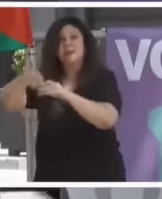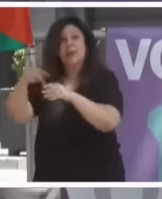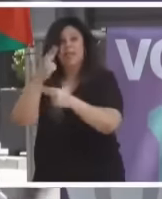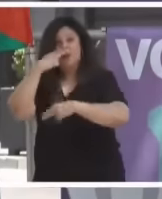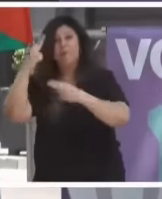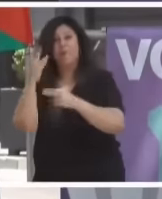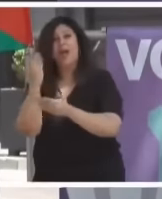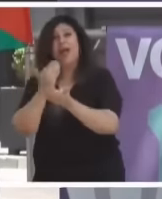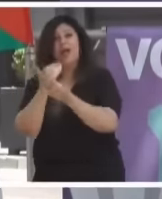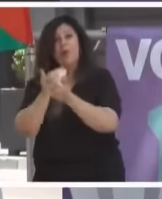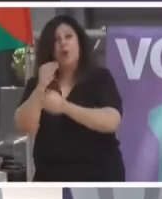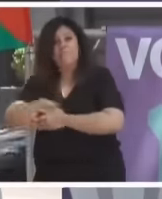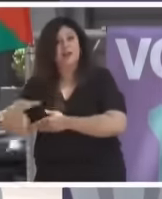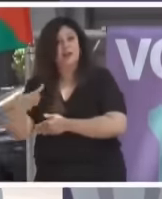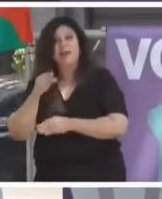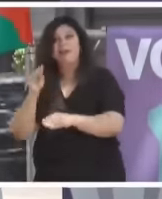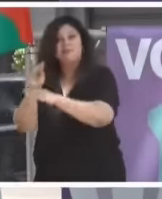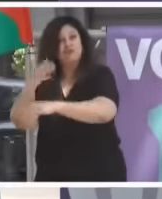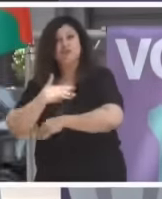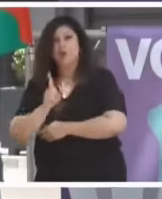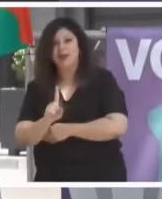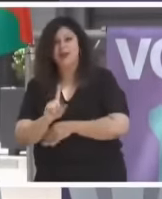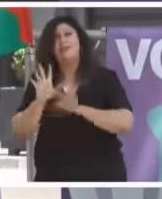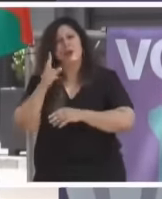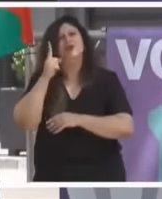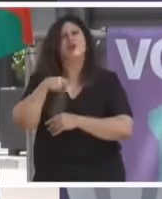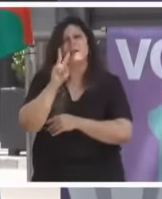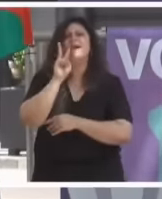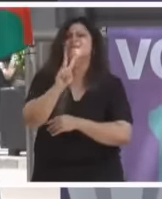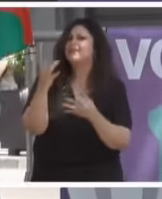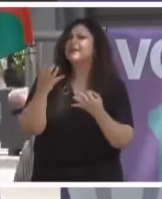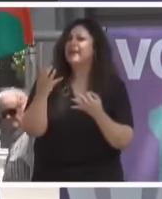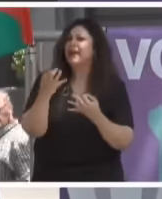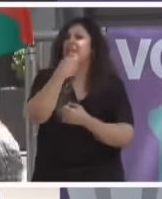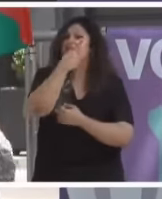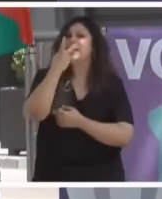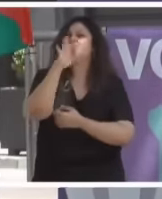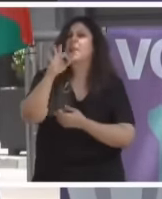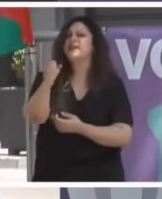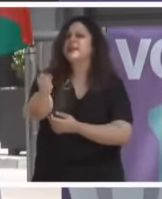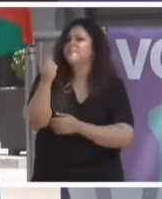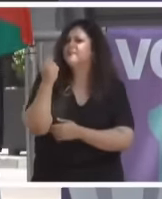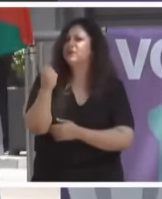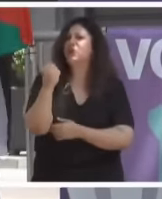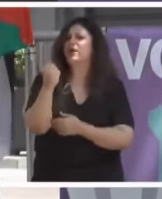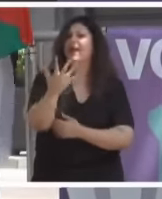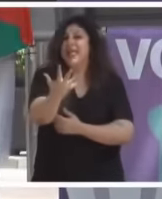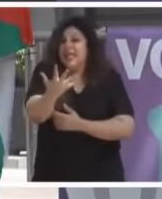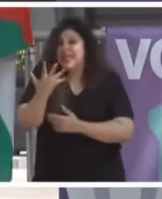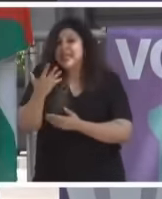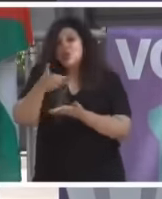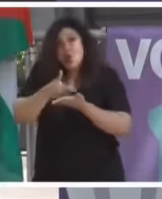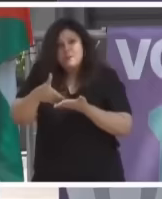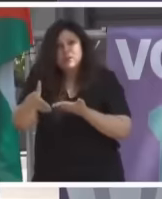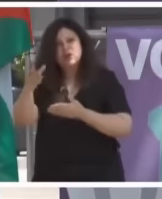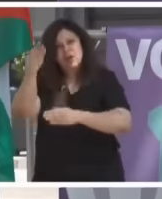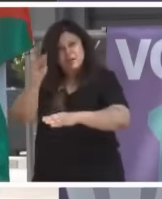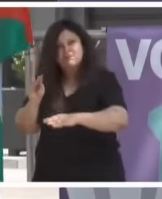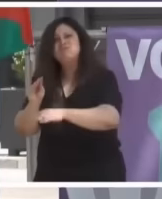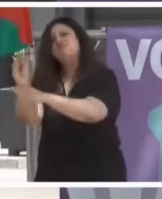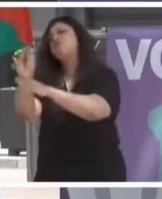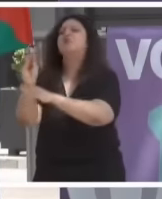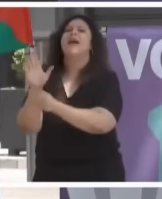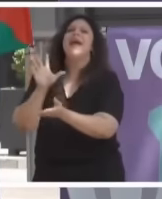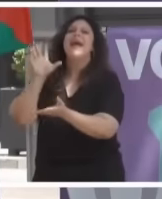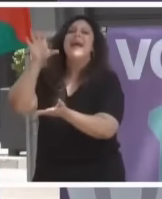las escuelas infantiles, pero es que estamos viendo también cómo de esos 120 millones, 5 se han desviado al estadio de la